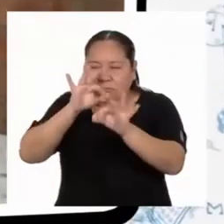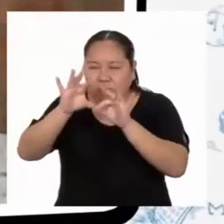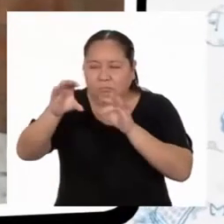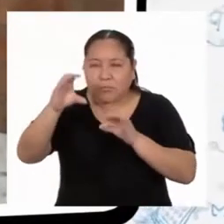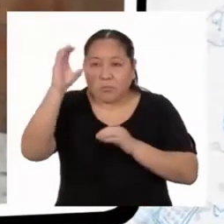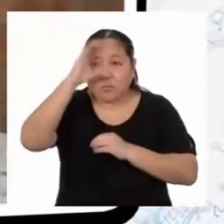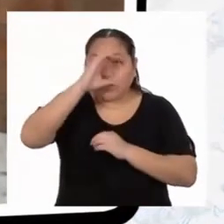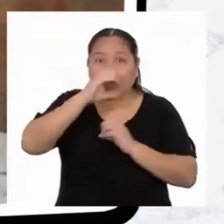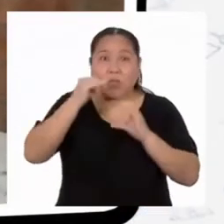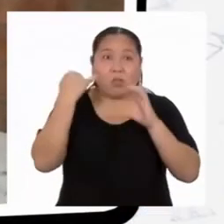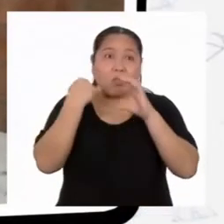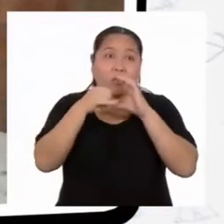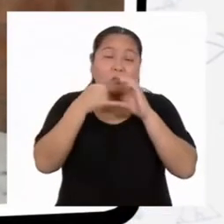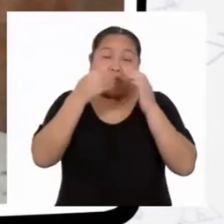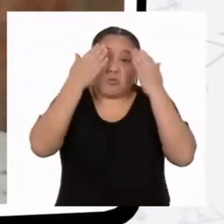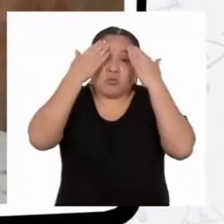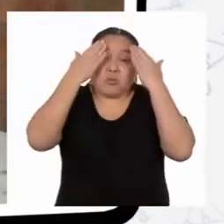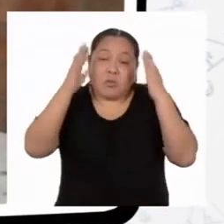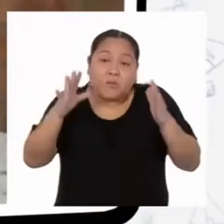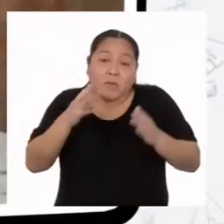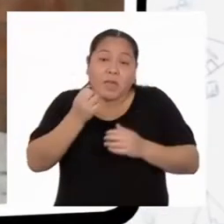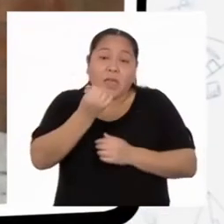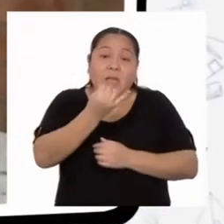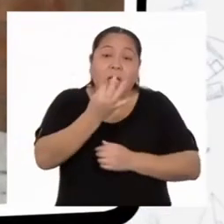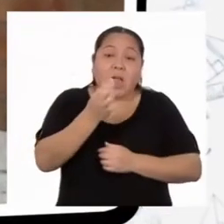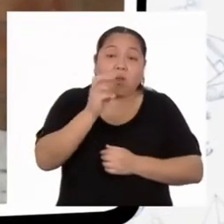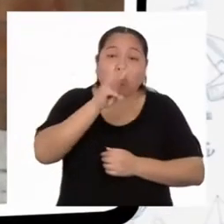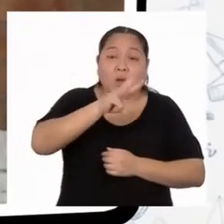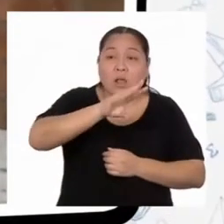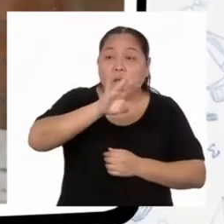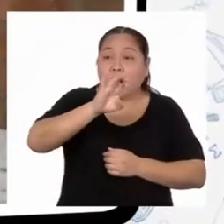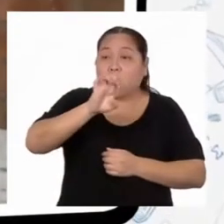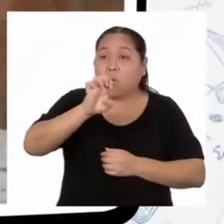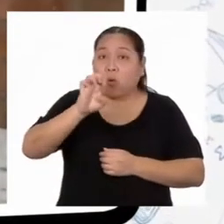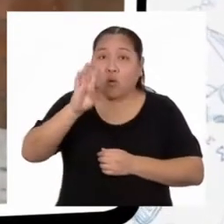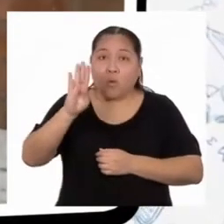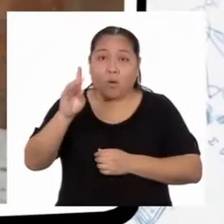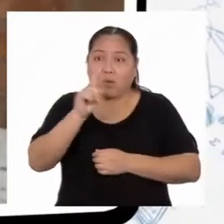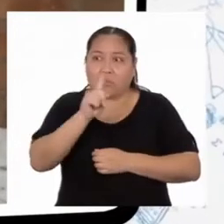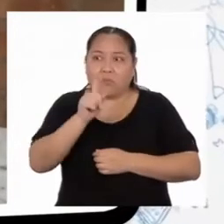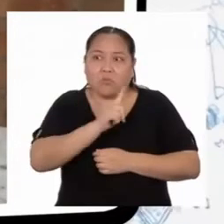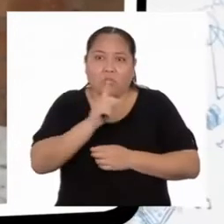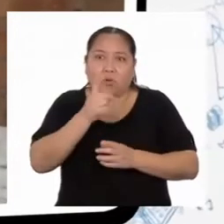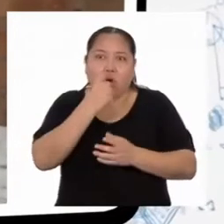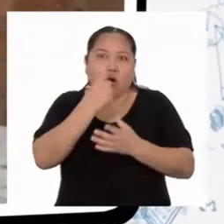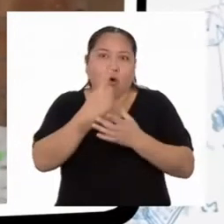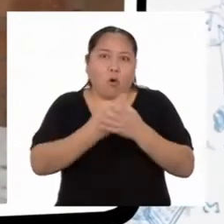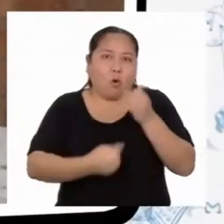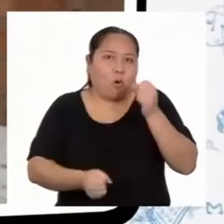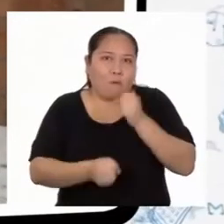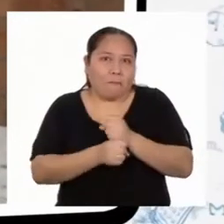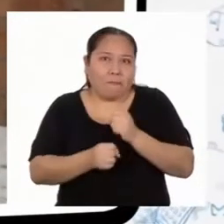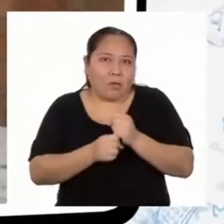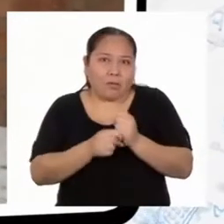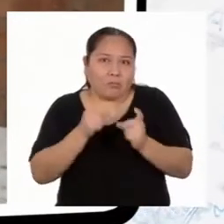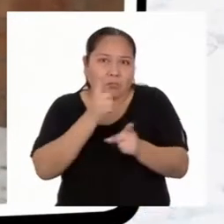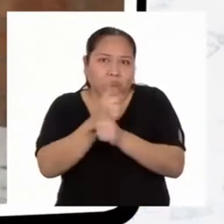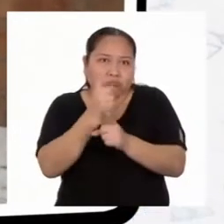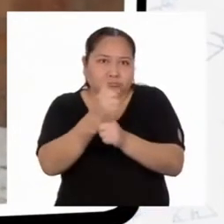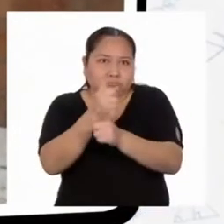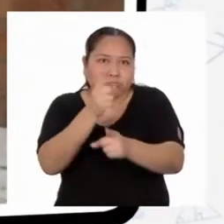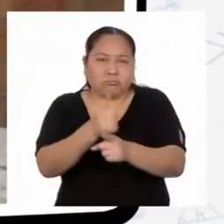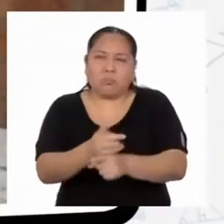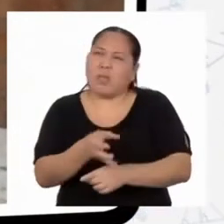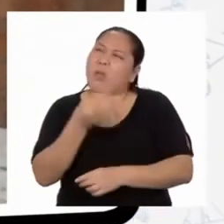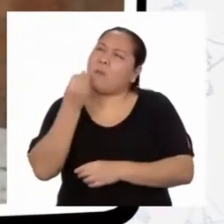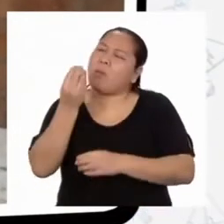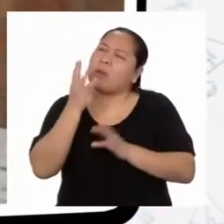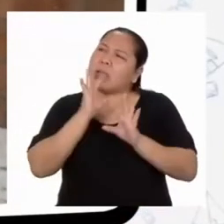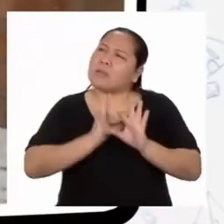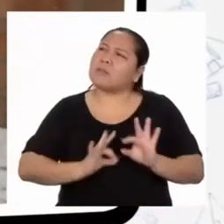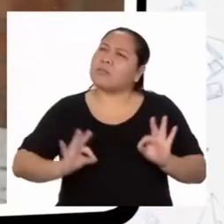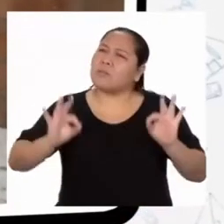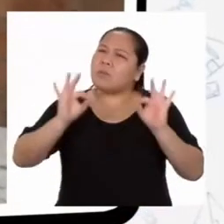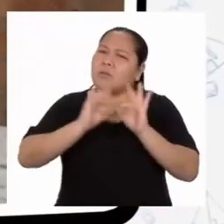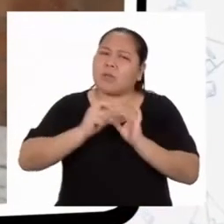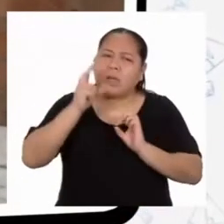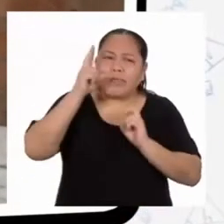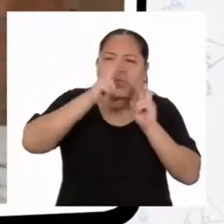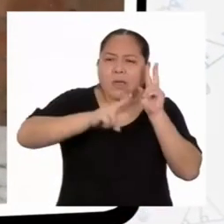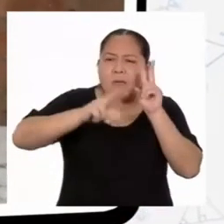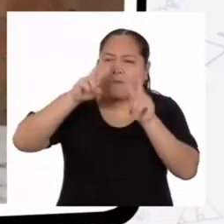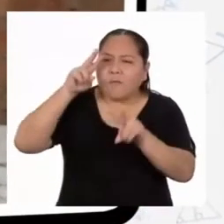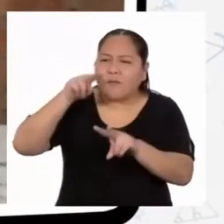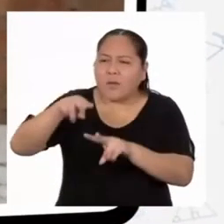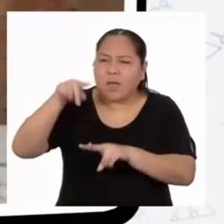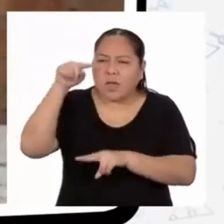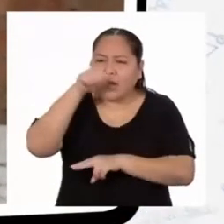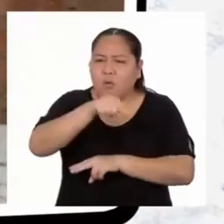y no sabía que ciertas páginas web no eran de fiar. ¿Por qué es tan importante identificar